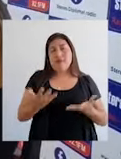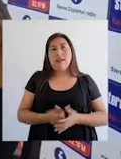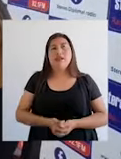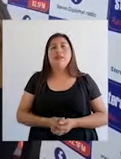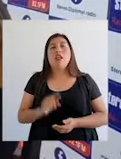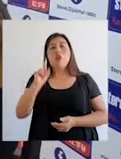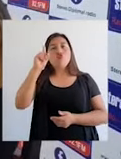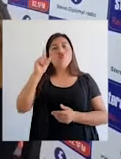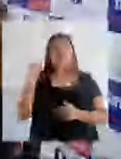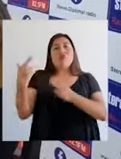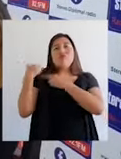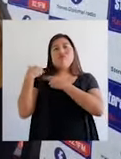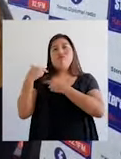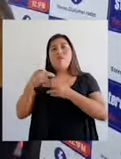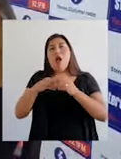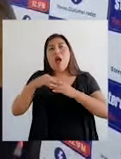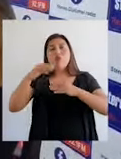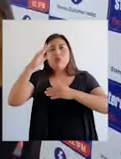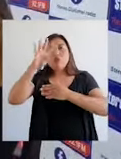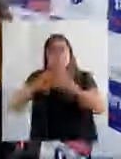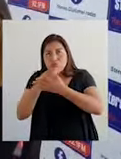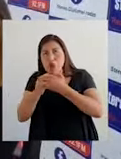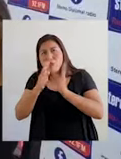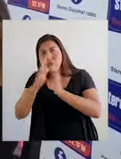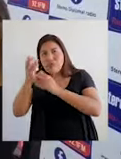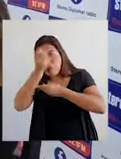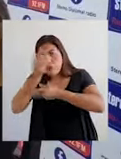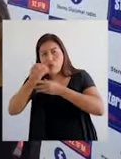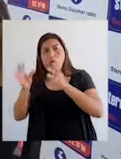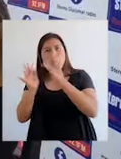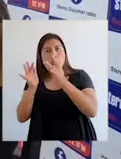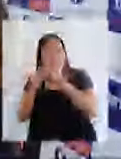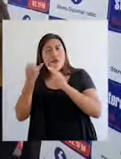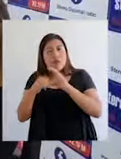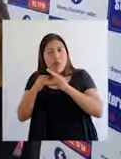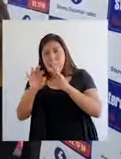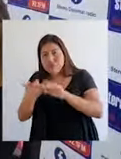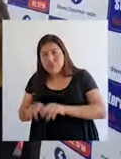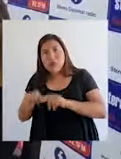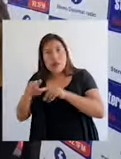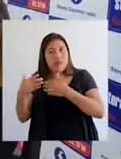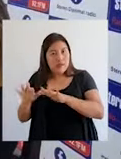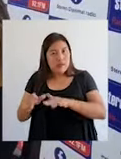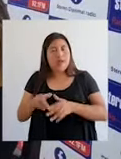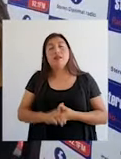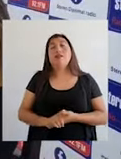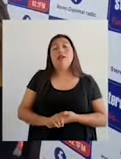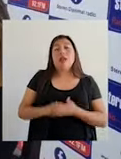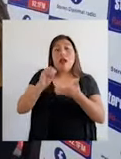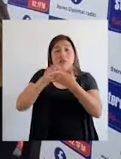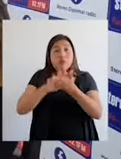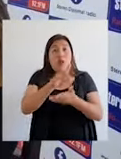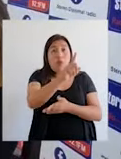una sola base de datos, que están interconectadas por internet, y el dato que se registra en un distrito